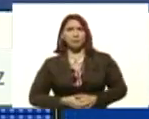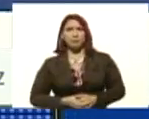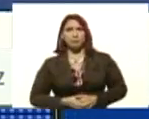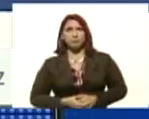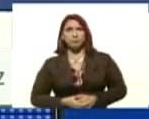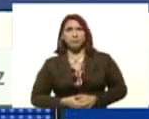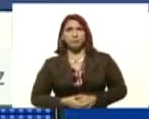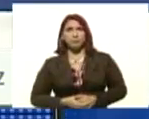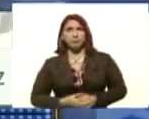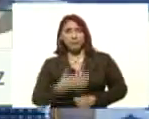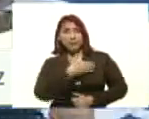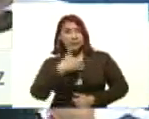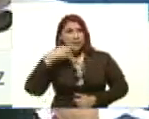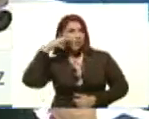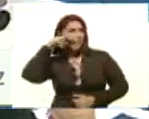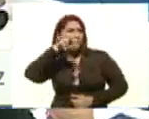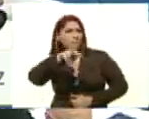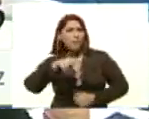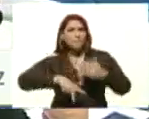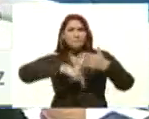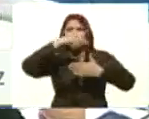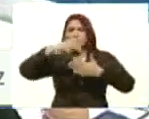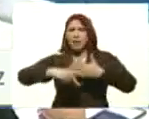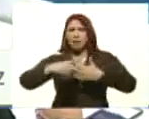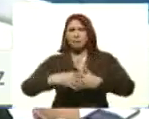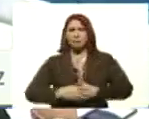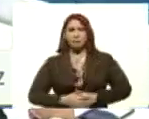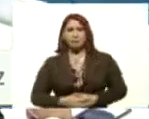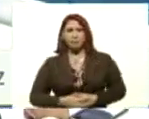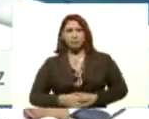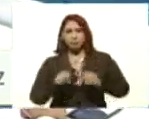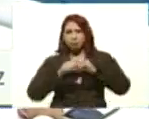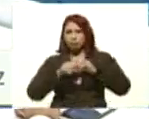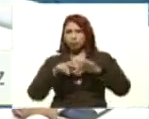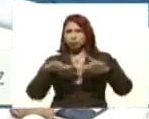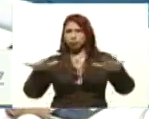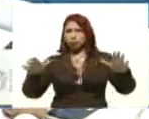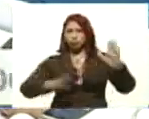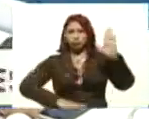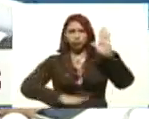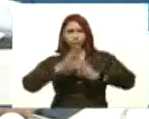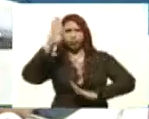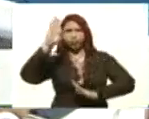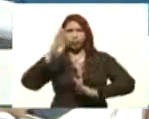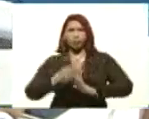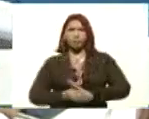Quiero ver el plan de expansión, crecimiento,